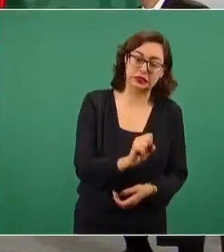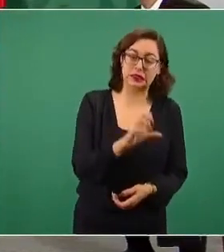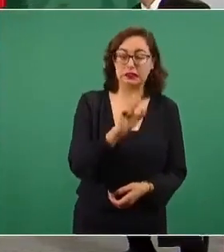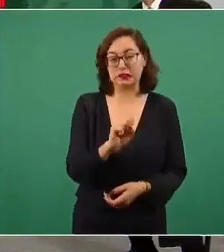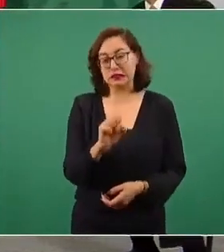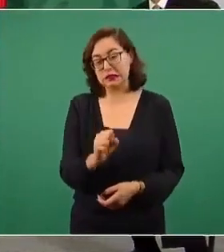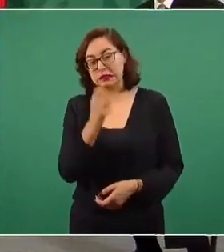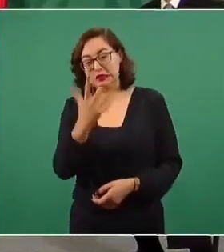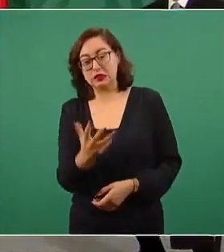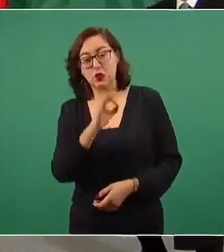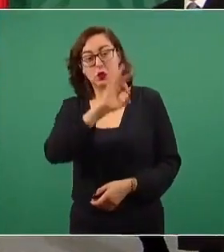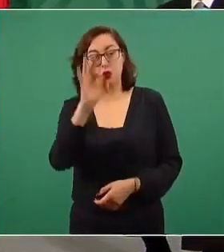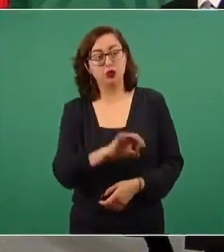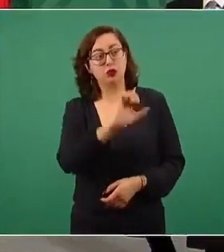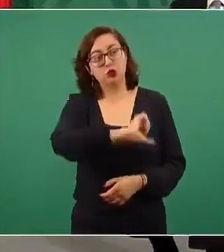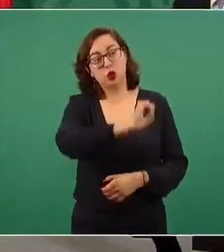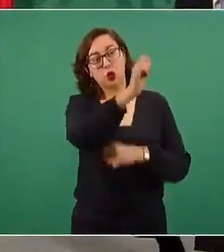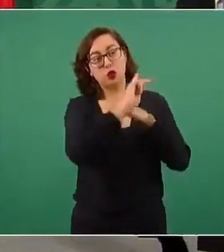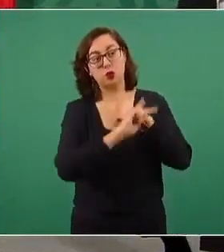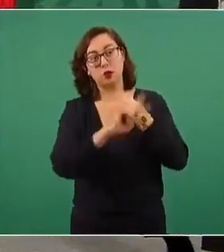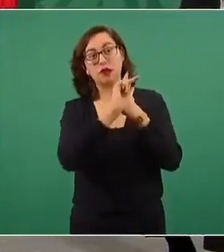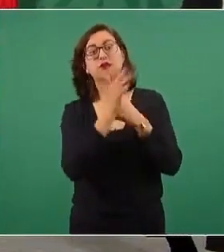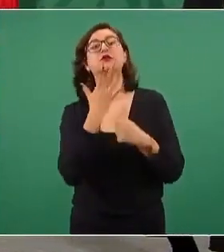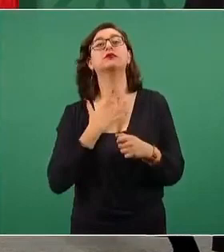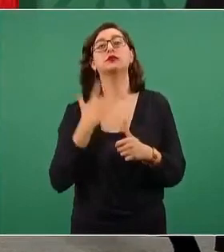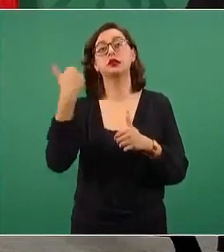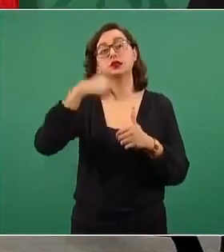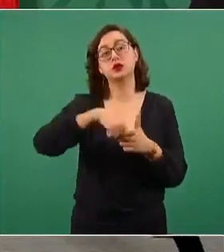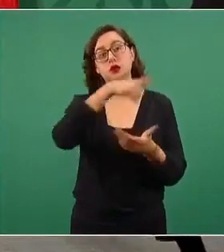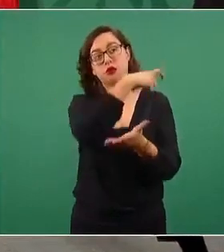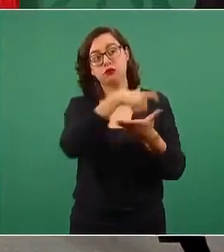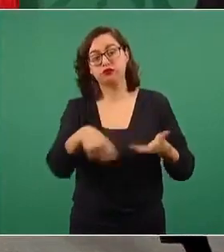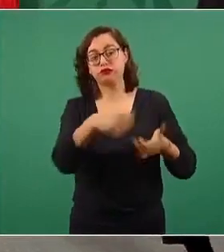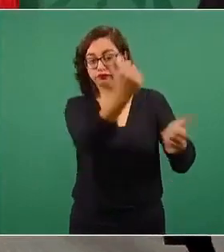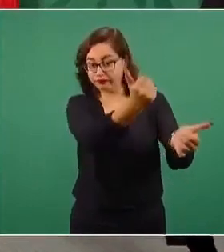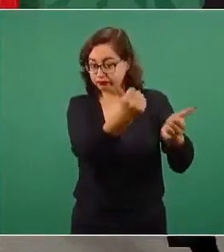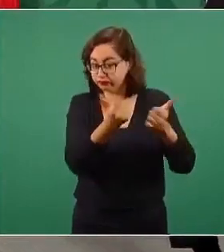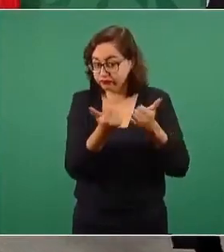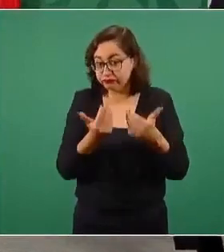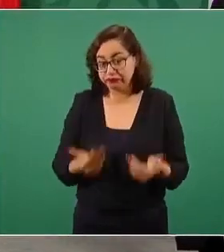60-65% de la gasolina que consumimos. Entonces,